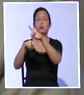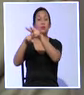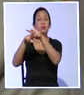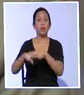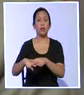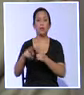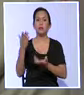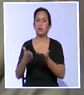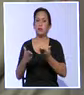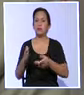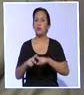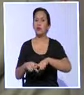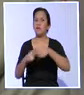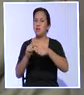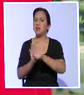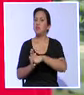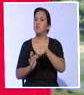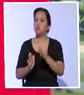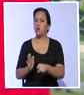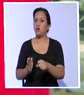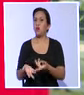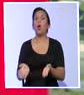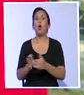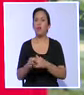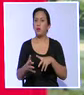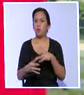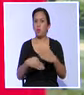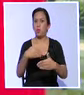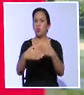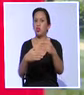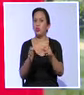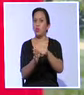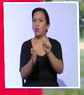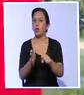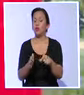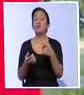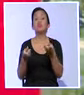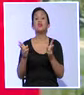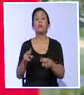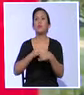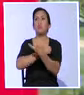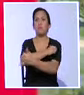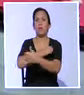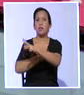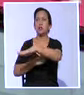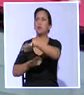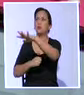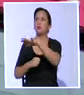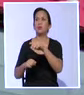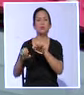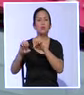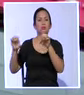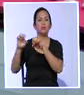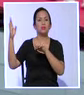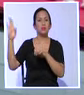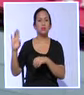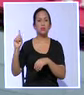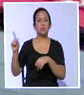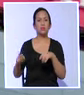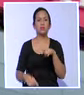posibles indicios de responsabilidad la censura también será enviada a países involucrados en los actos de corrupción de la empresa